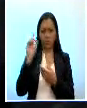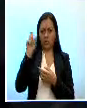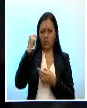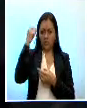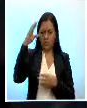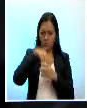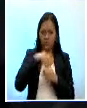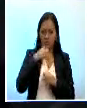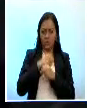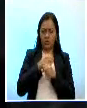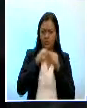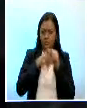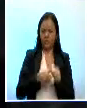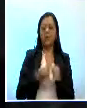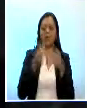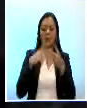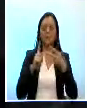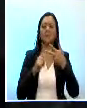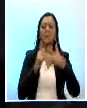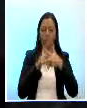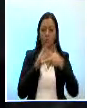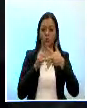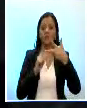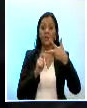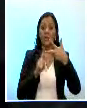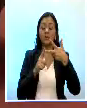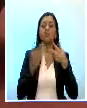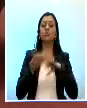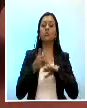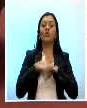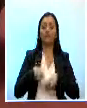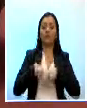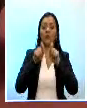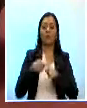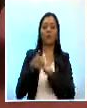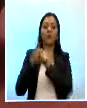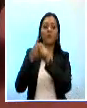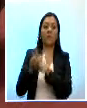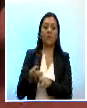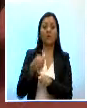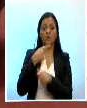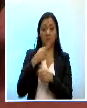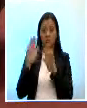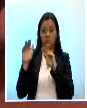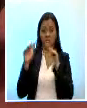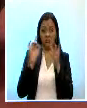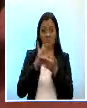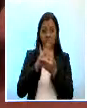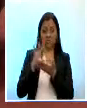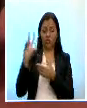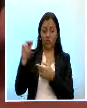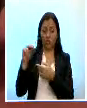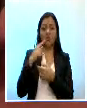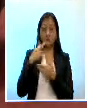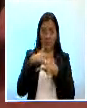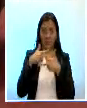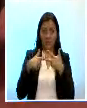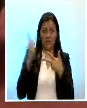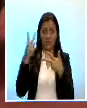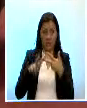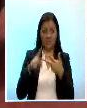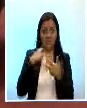el hecho de haber eliminado de forma definitiva la figura del contrato a plazo fijo para evitar los despidos intempestivos? ¿Estos tres elementos